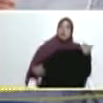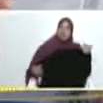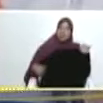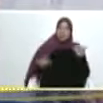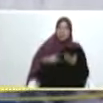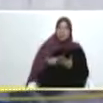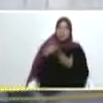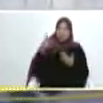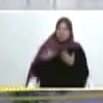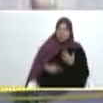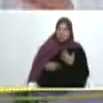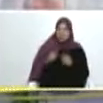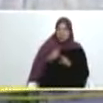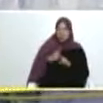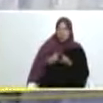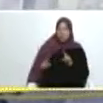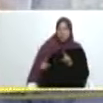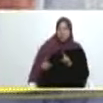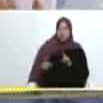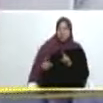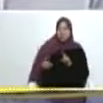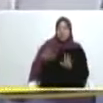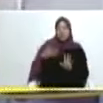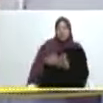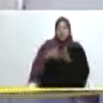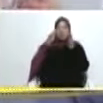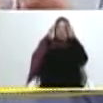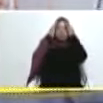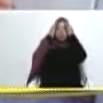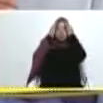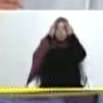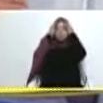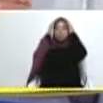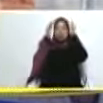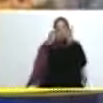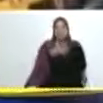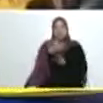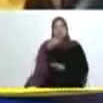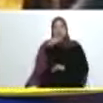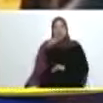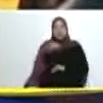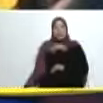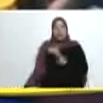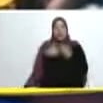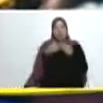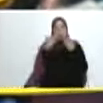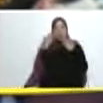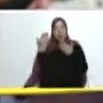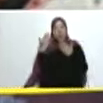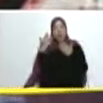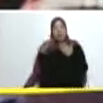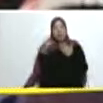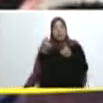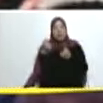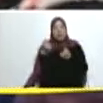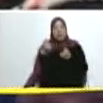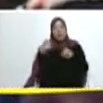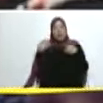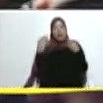propuestas vitales que tienen que ver cómo afrontar, usted siempre lo ha señalado, la emergencia